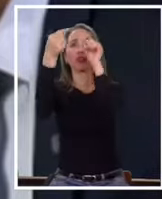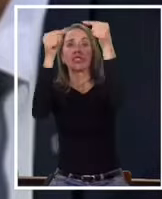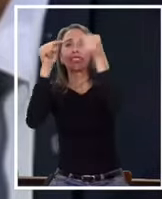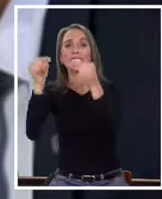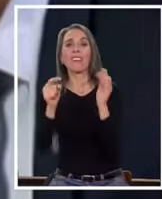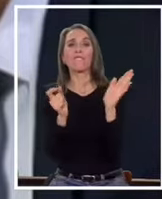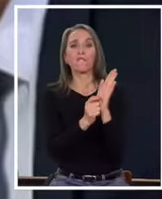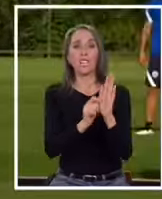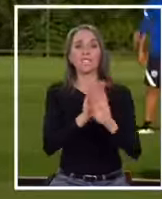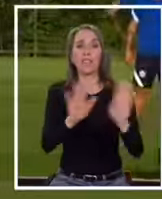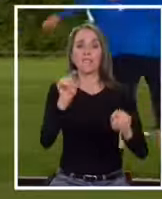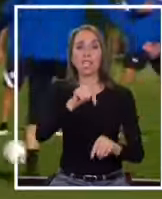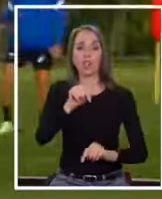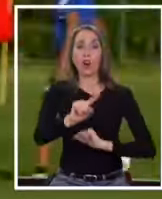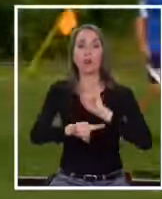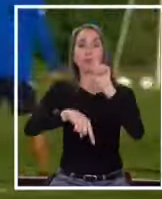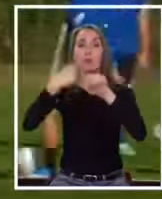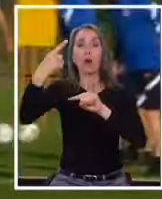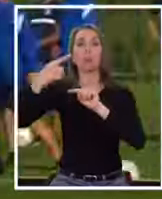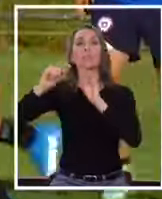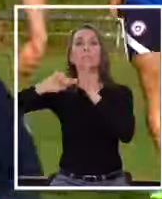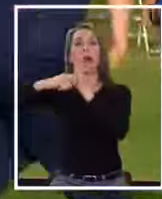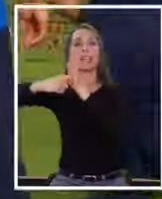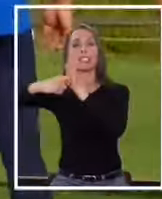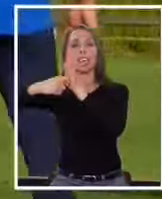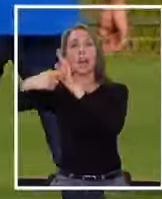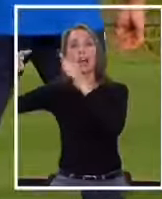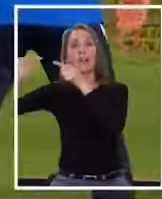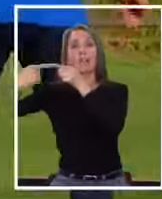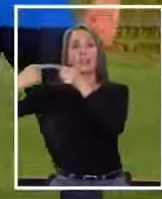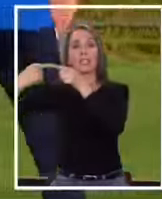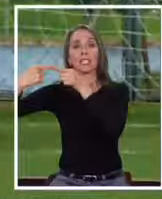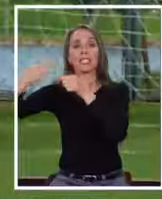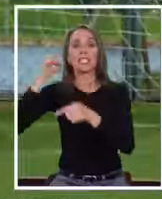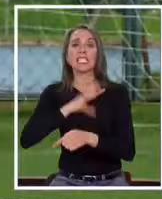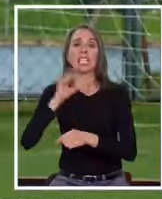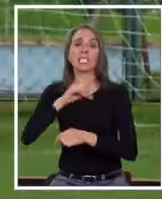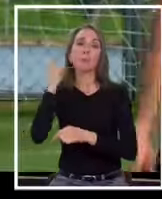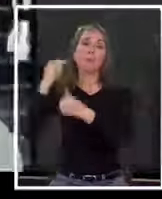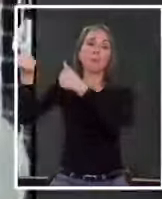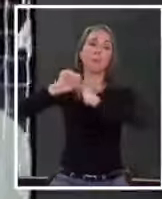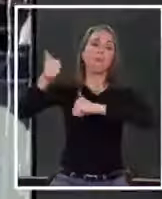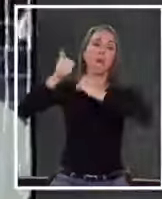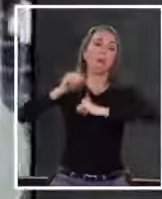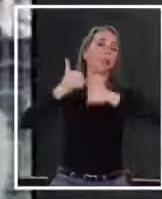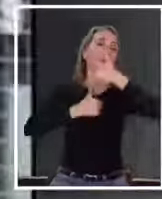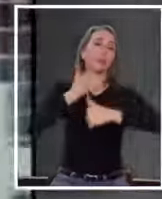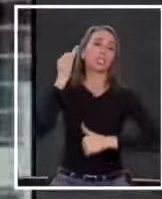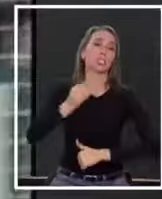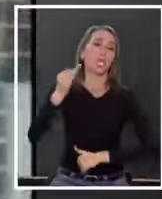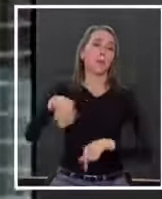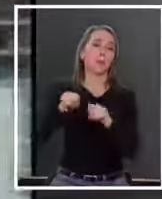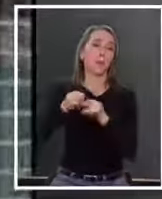fecha terminase hoy, la próxima llave de la Copa sería ante la Bestia Negra de Chile en competiciones.